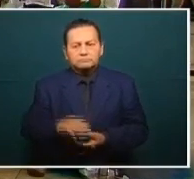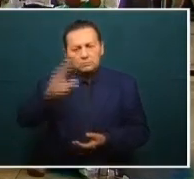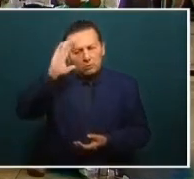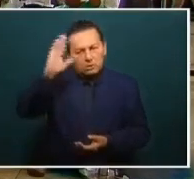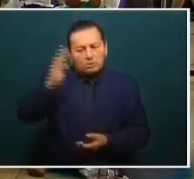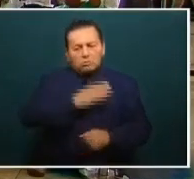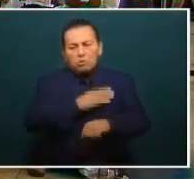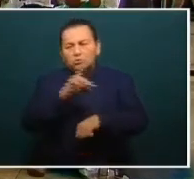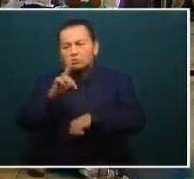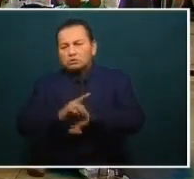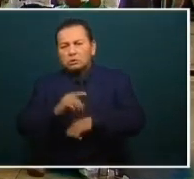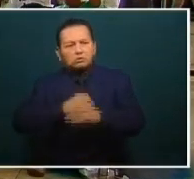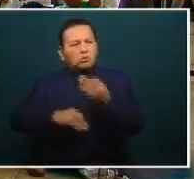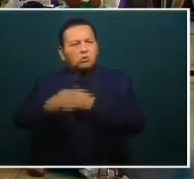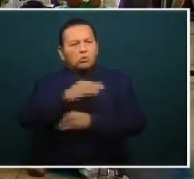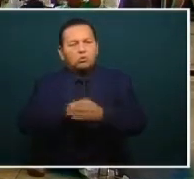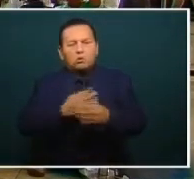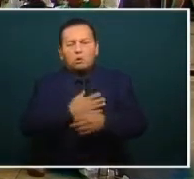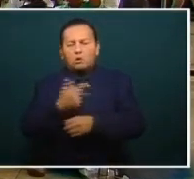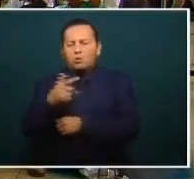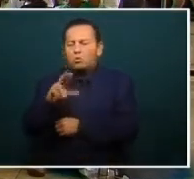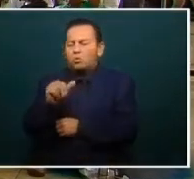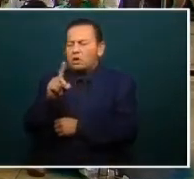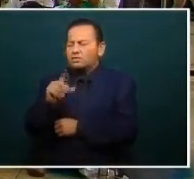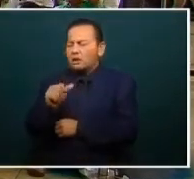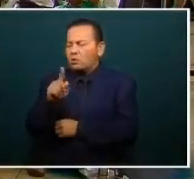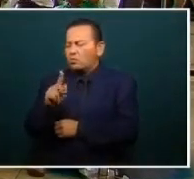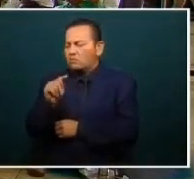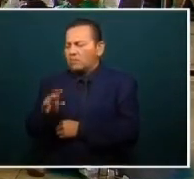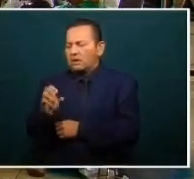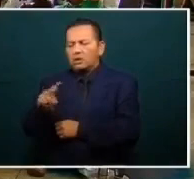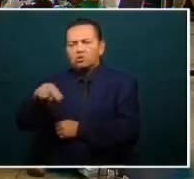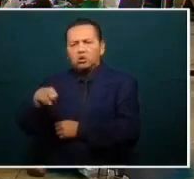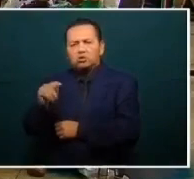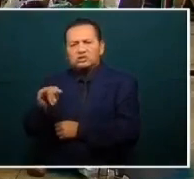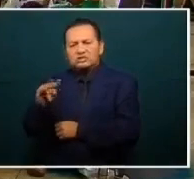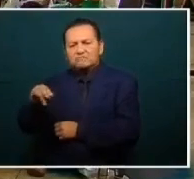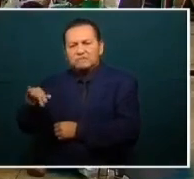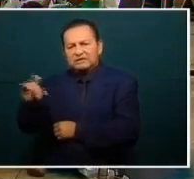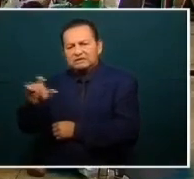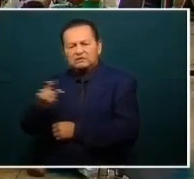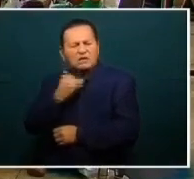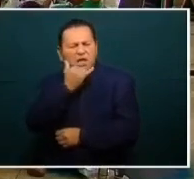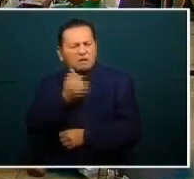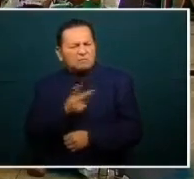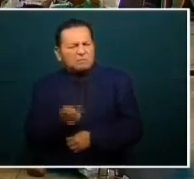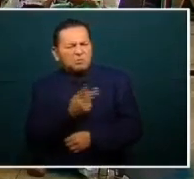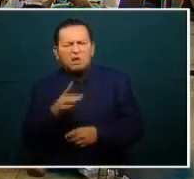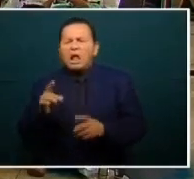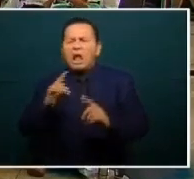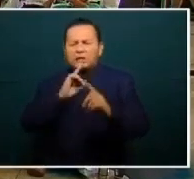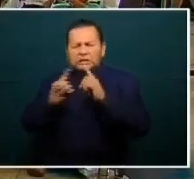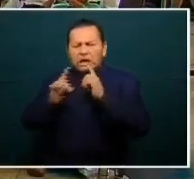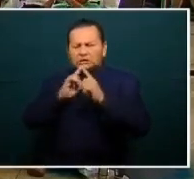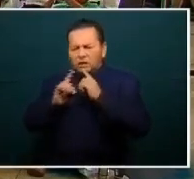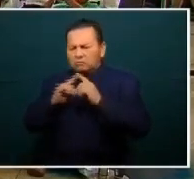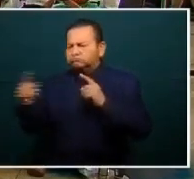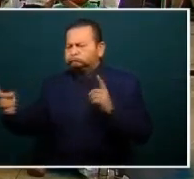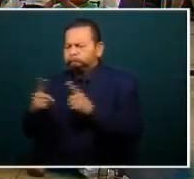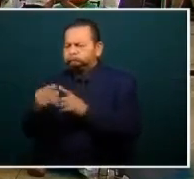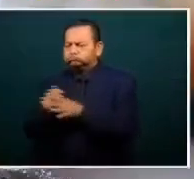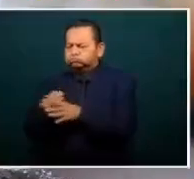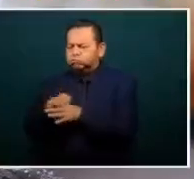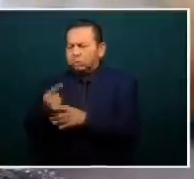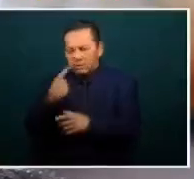Presidente, buenos días a todos. Guadalupe Vallejo de Notimex. Presidente, preguntarle, ¿en qué basa la confianza de que el diálogo realmente avance cuando